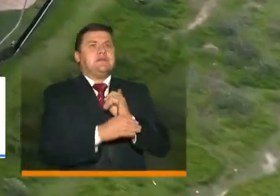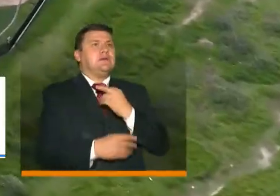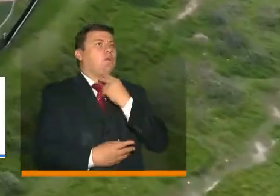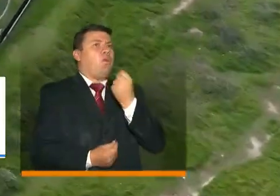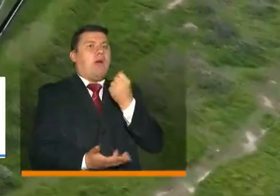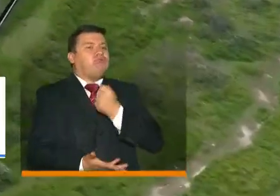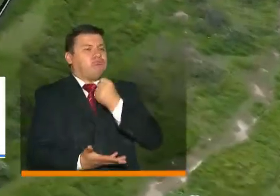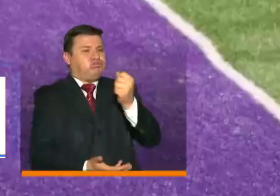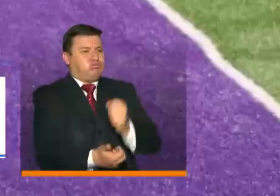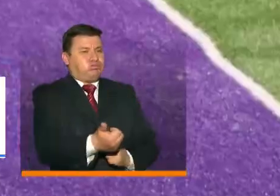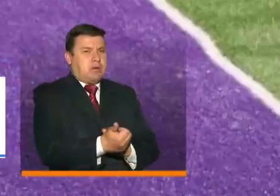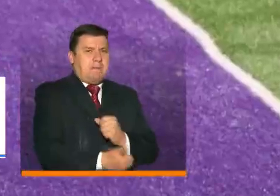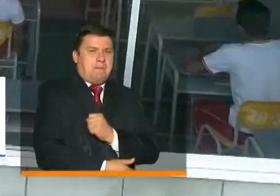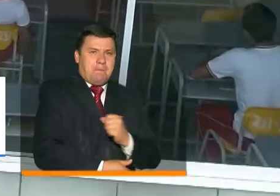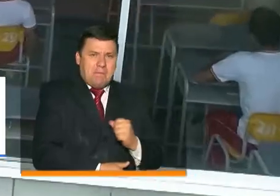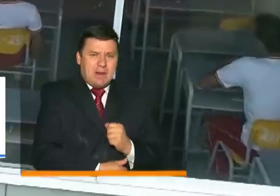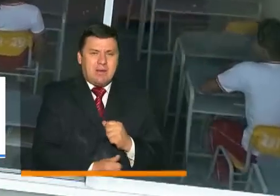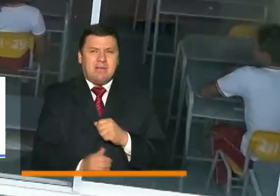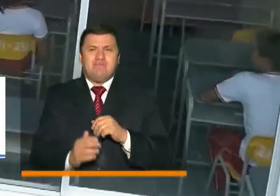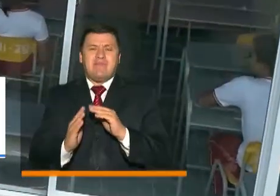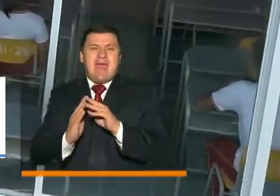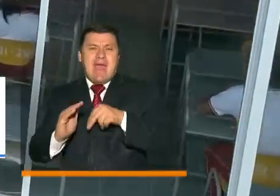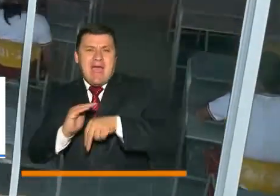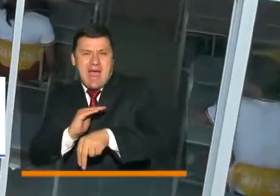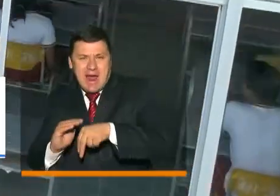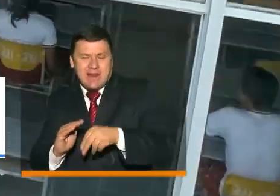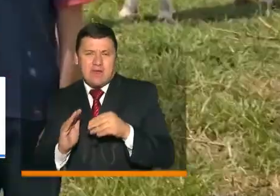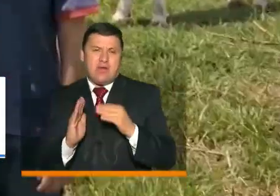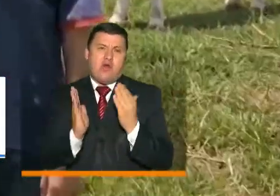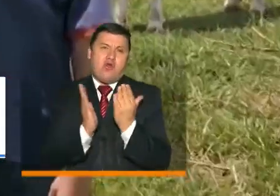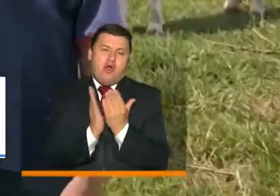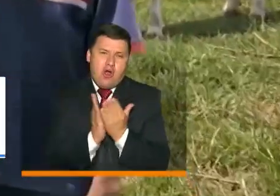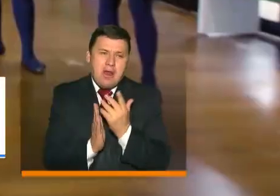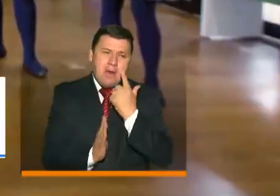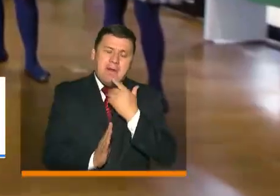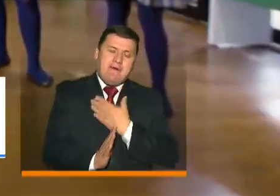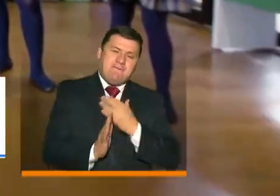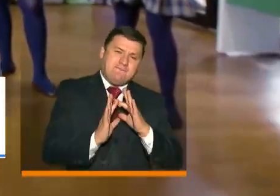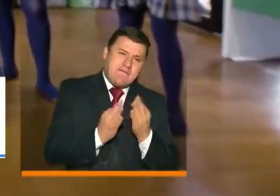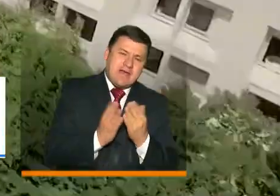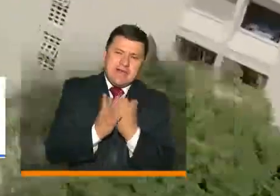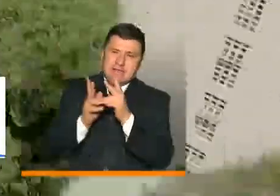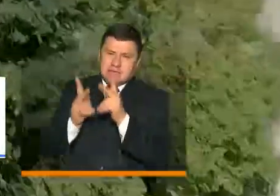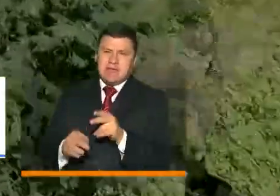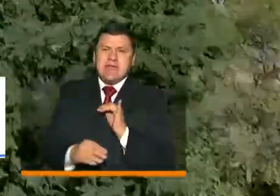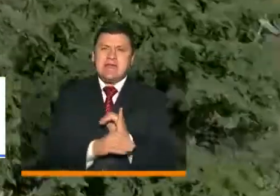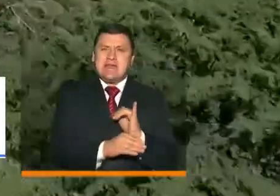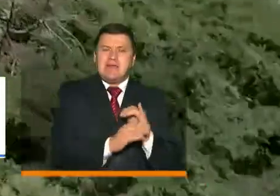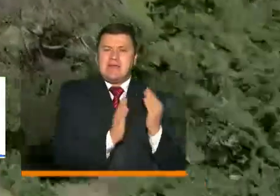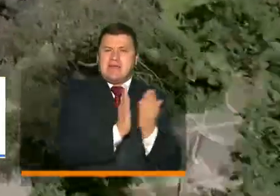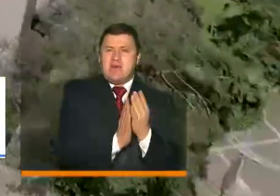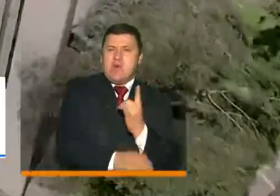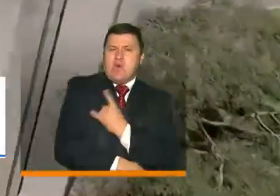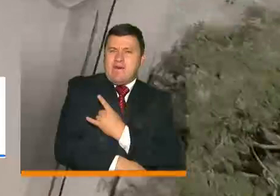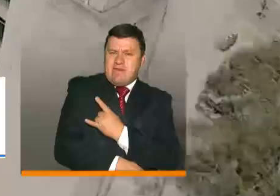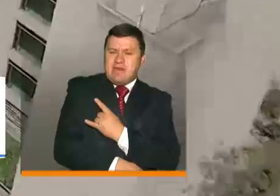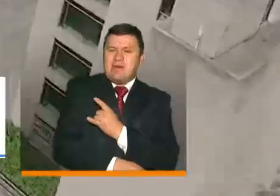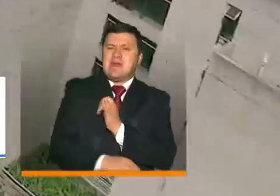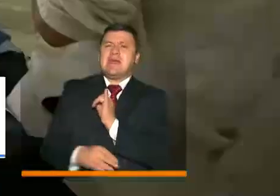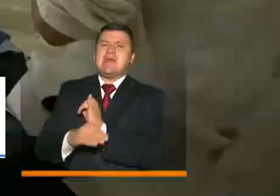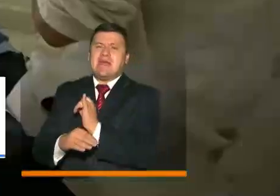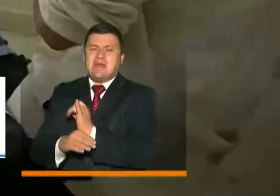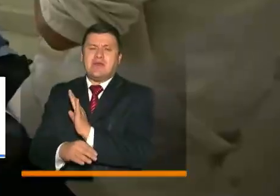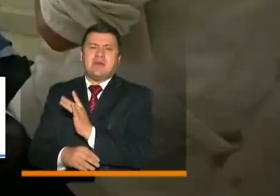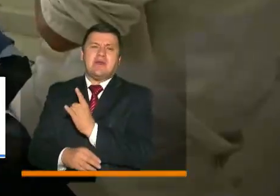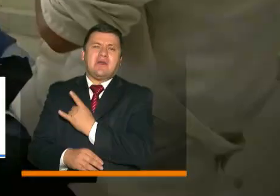instituciones educativas privadas, jardines y colegios, padres de familia, estudiantes, instituciones de educación superior e